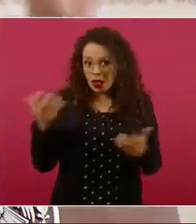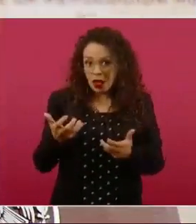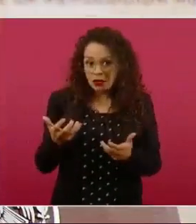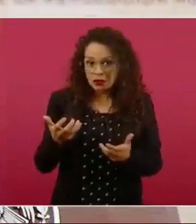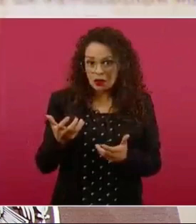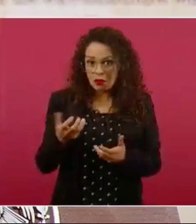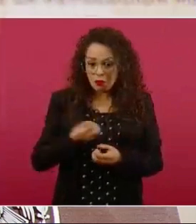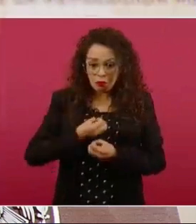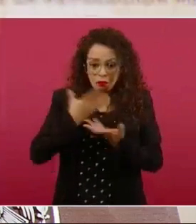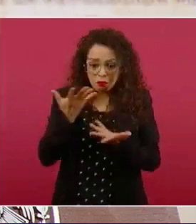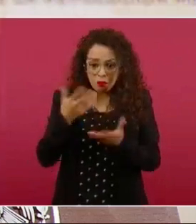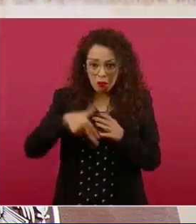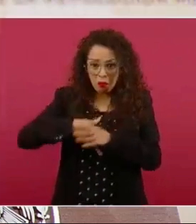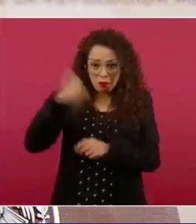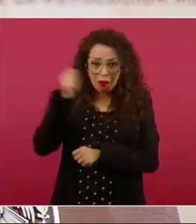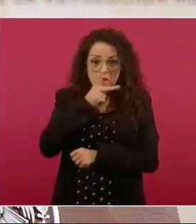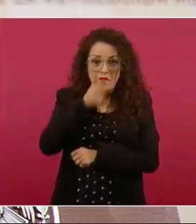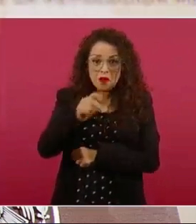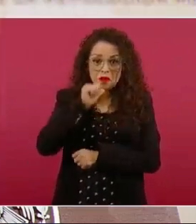palabrerío hueco.